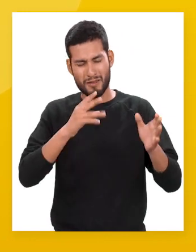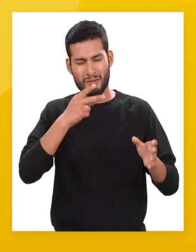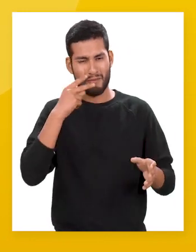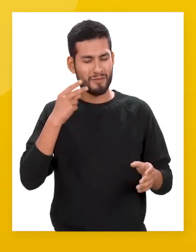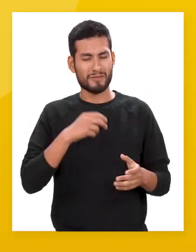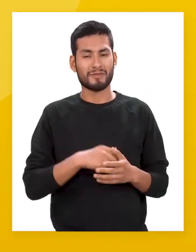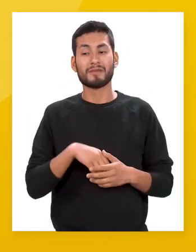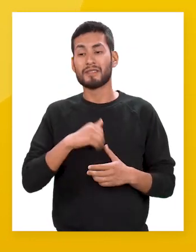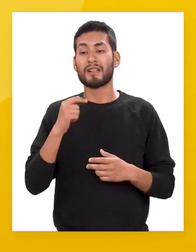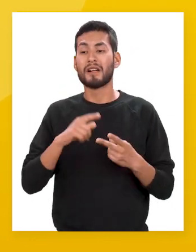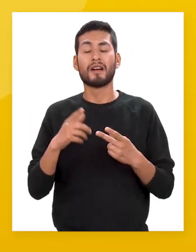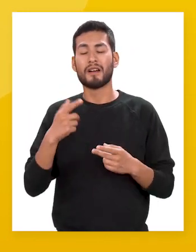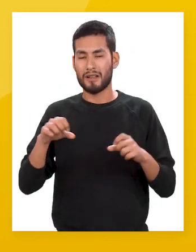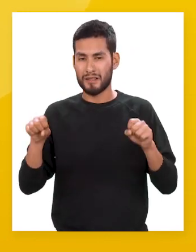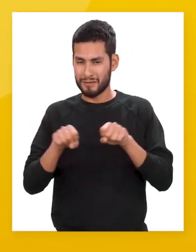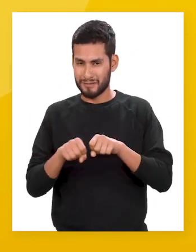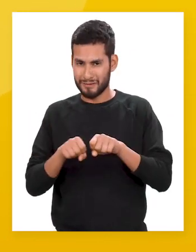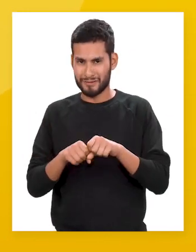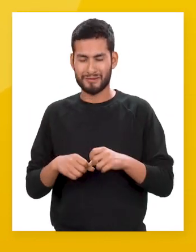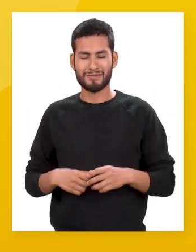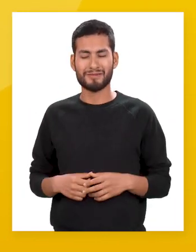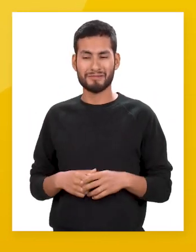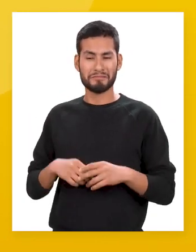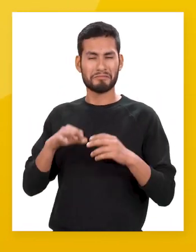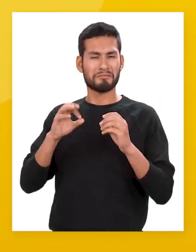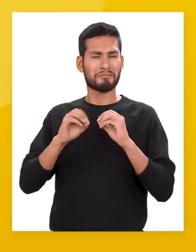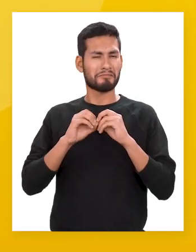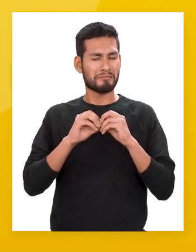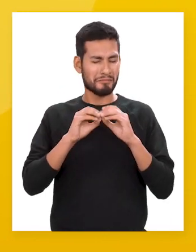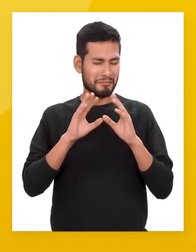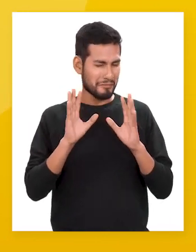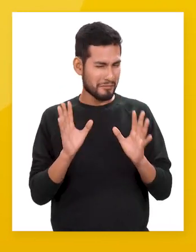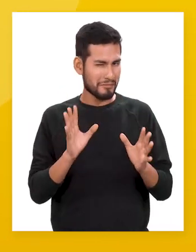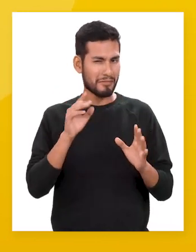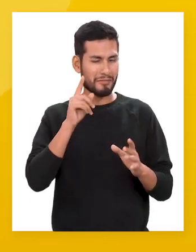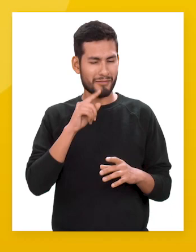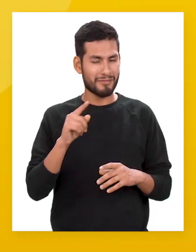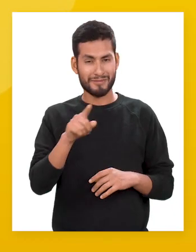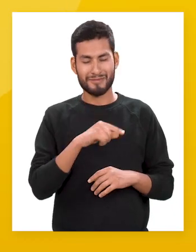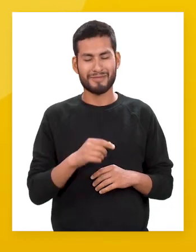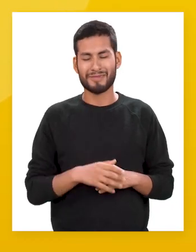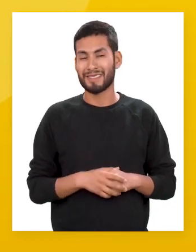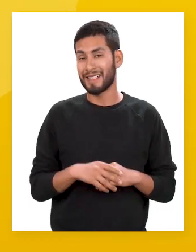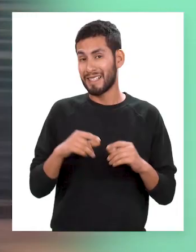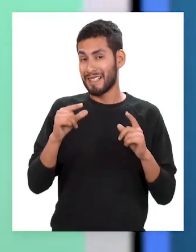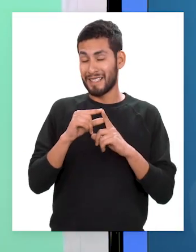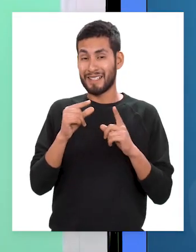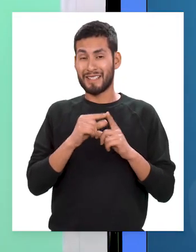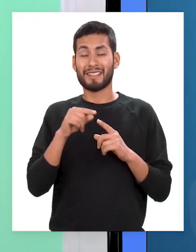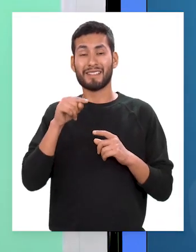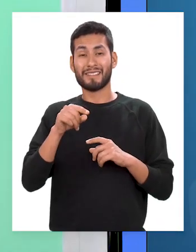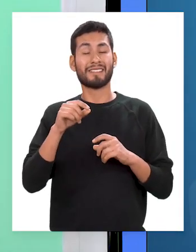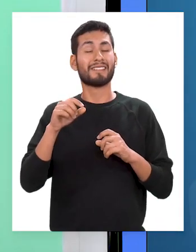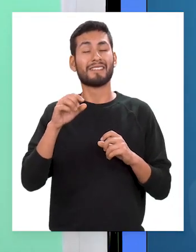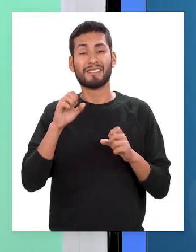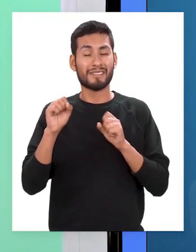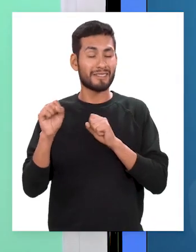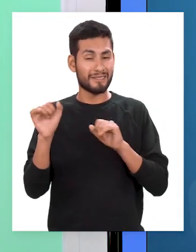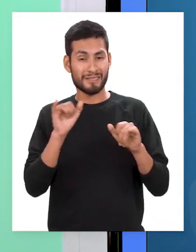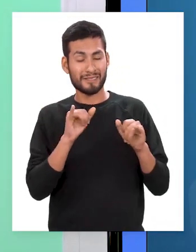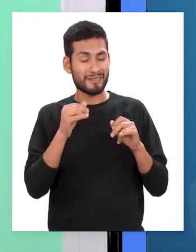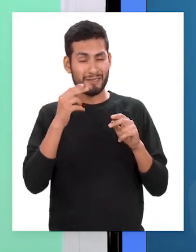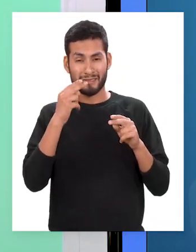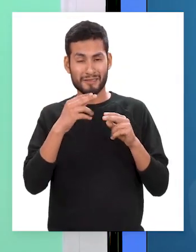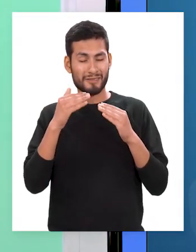botar y también como sustantivo referido al calzado. Creo que este tema va quedando mucho más claro para todos. Las palabras